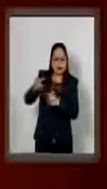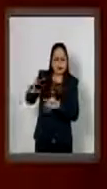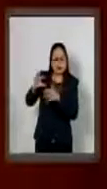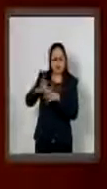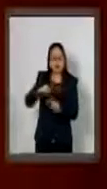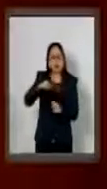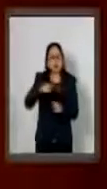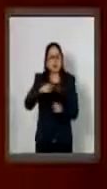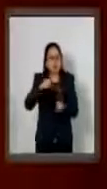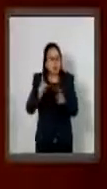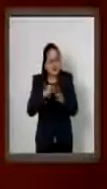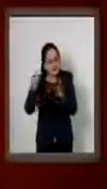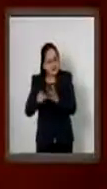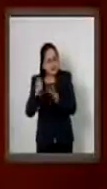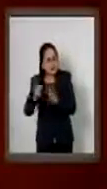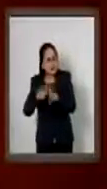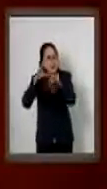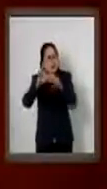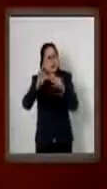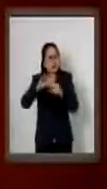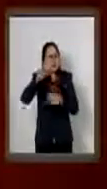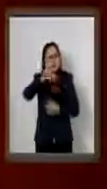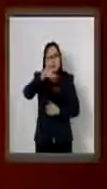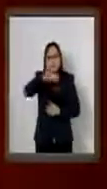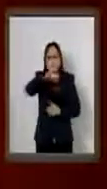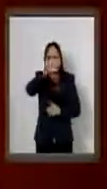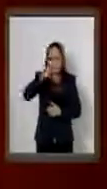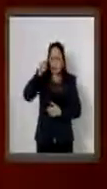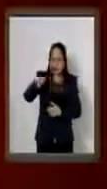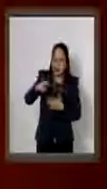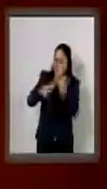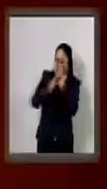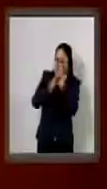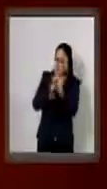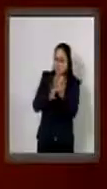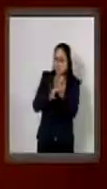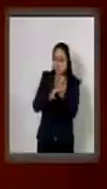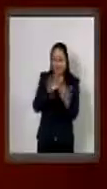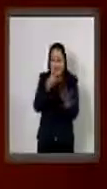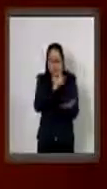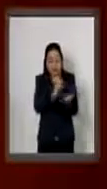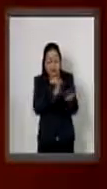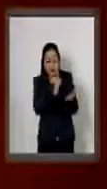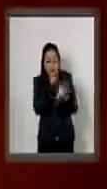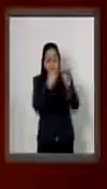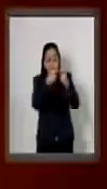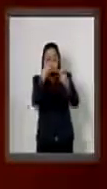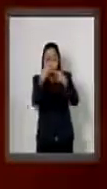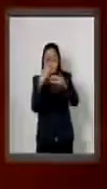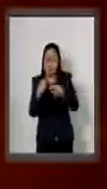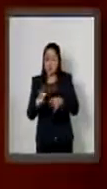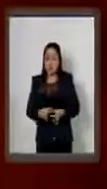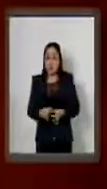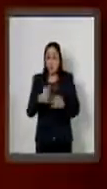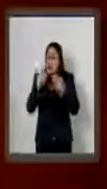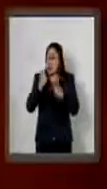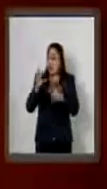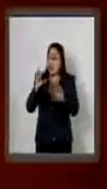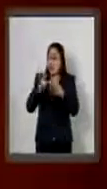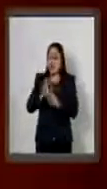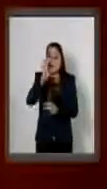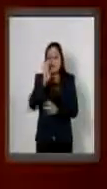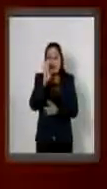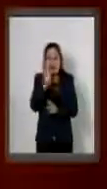determinado reiteradamente la Suprema Corte de Justicia de la Nación. Esta ley no cumple, no se acerca siquiera a